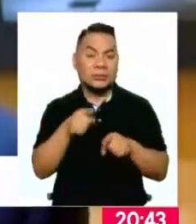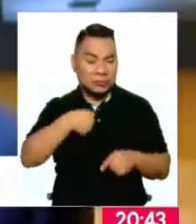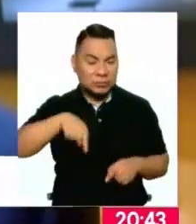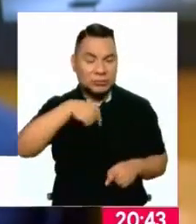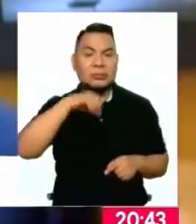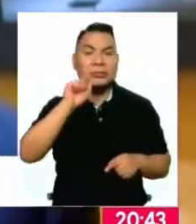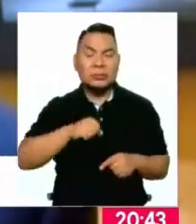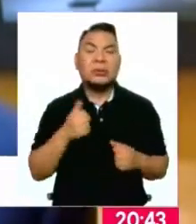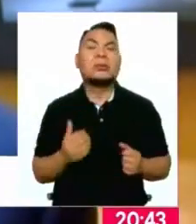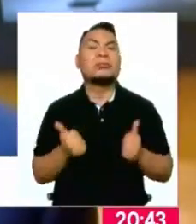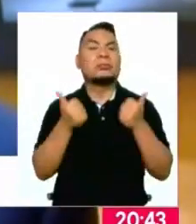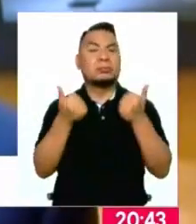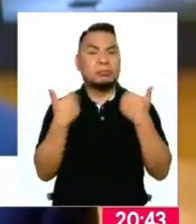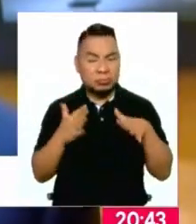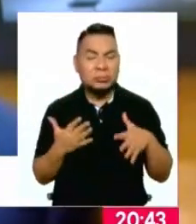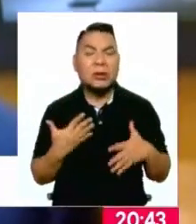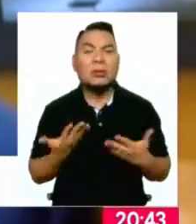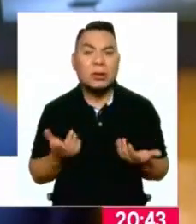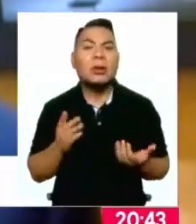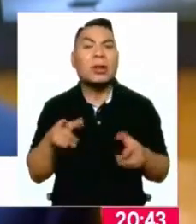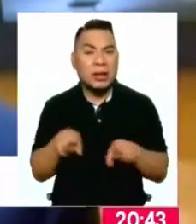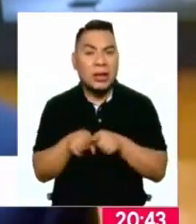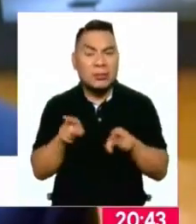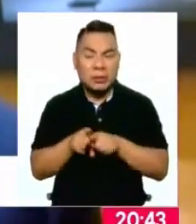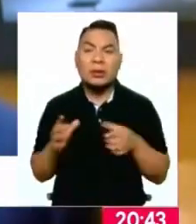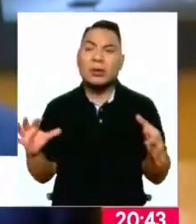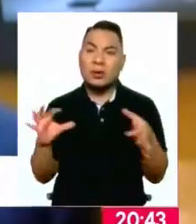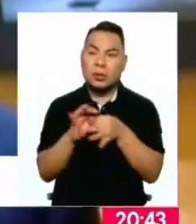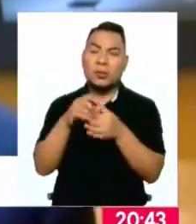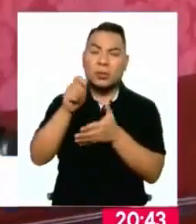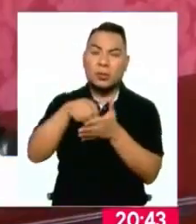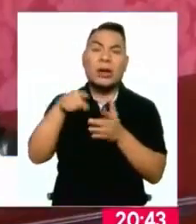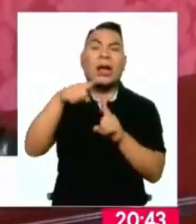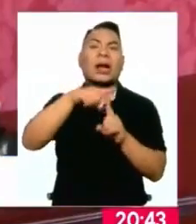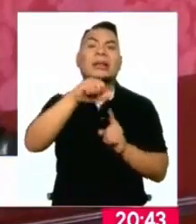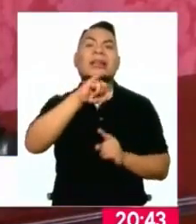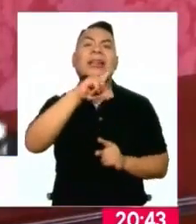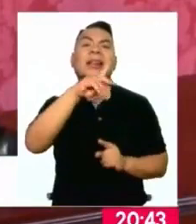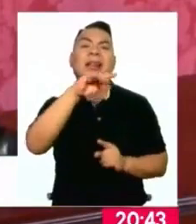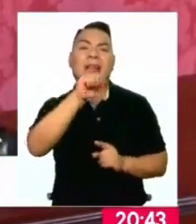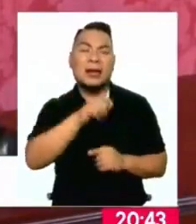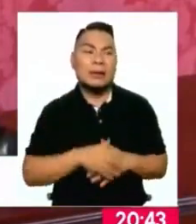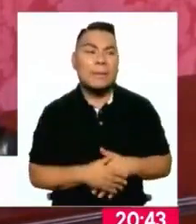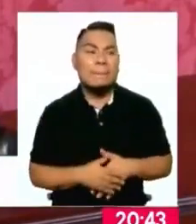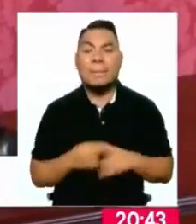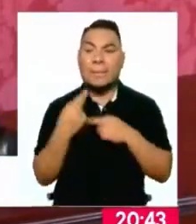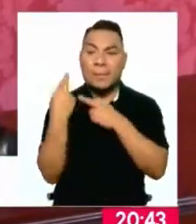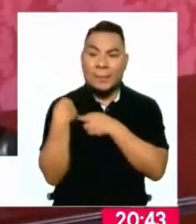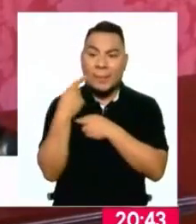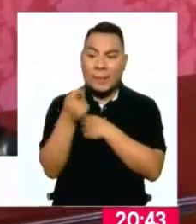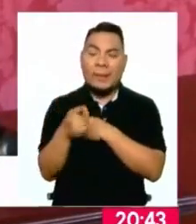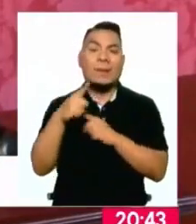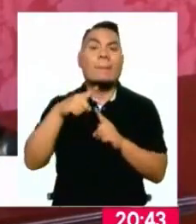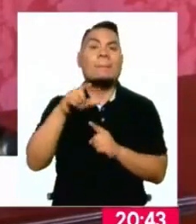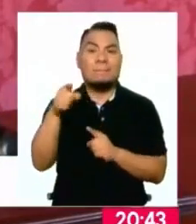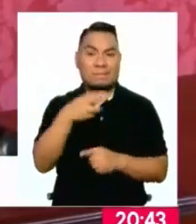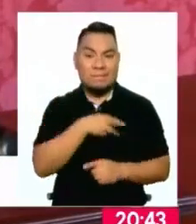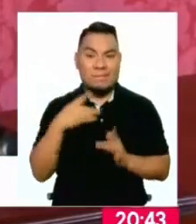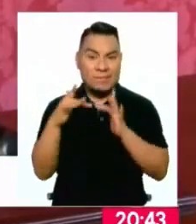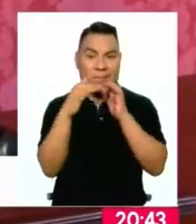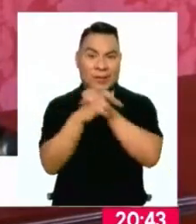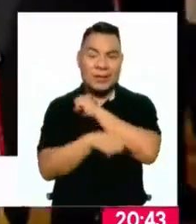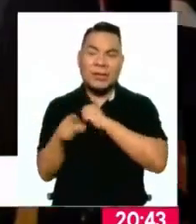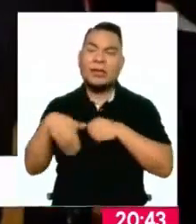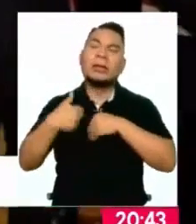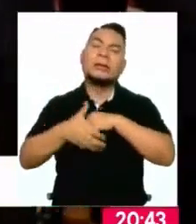nosotros oportunamente hemos sugerido también el caso de Tailandia. El responsable de Torre Tagle también expresó